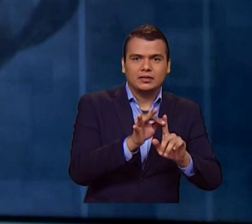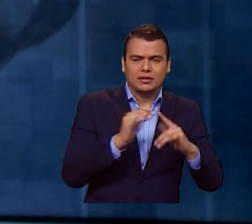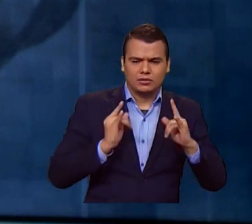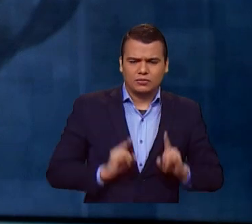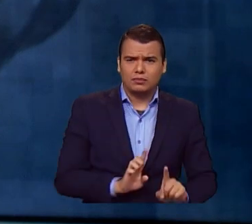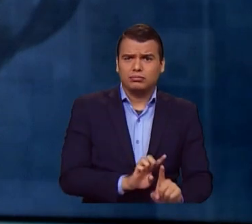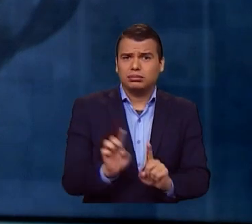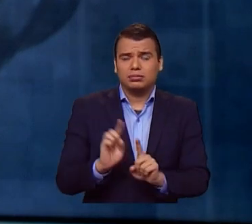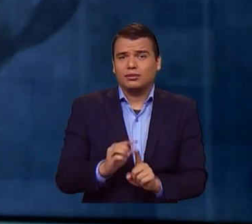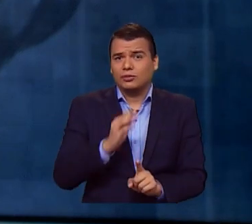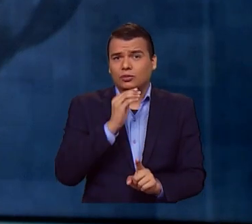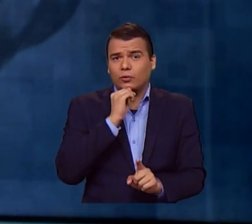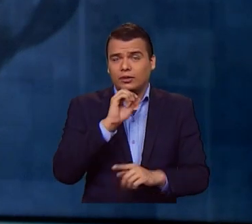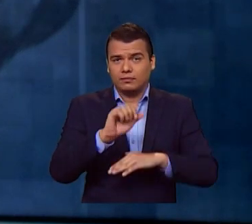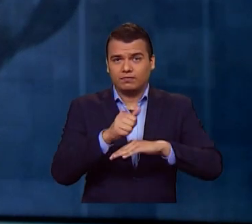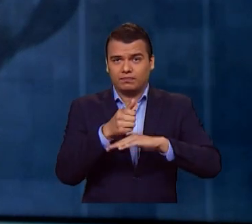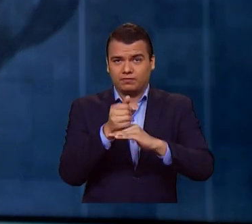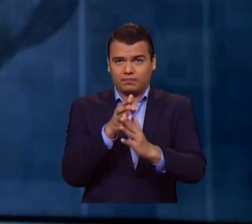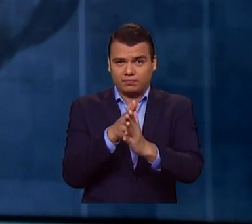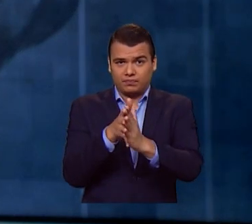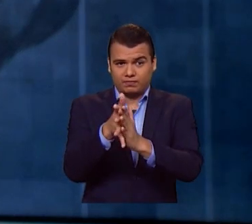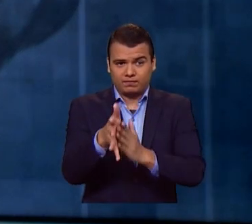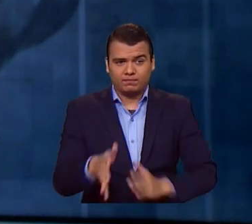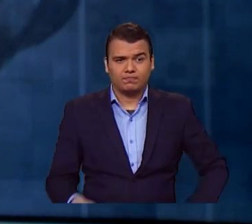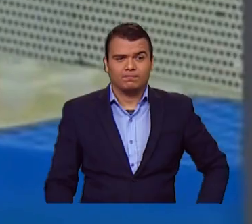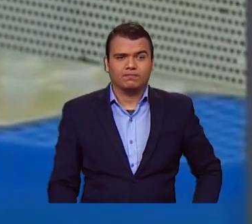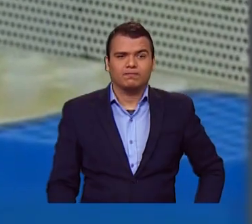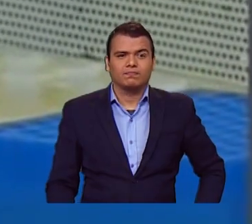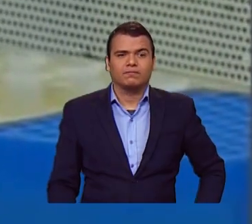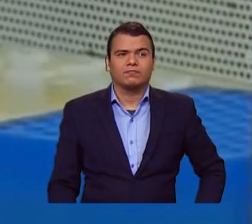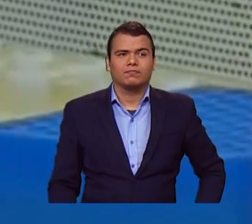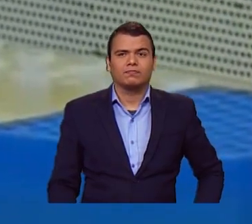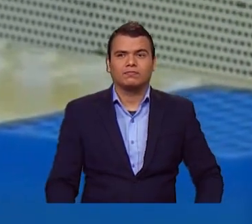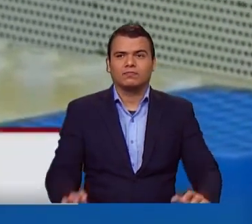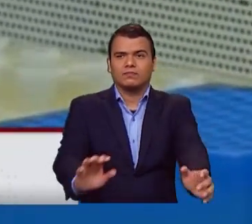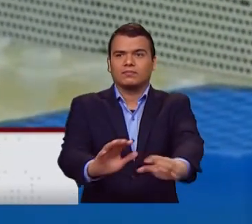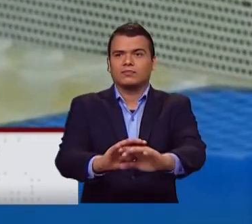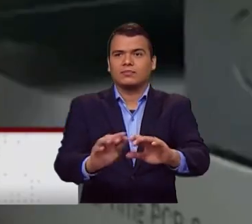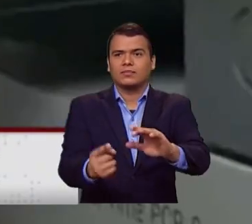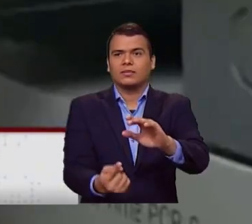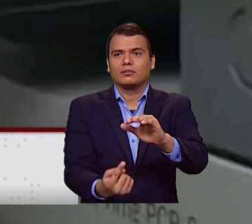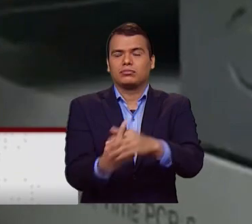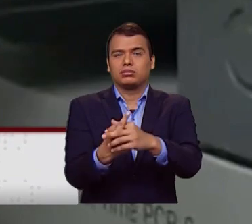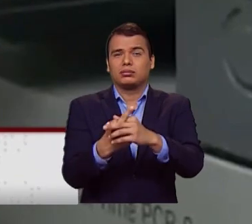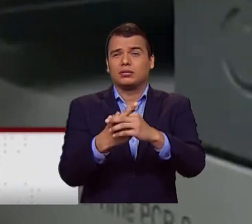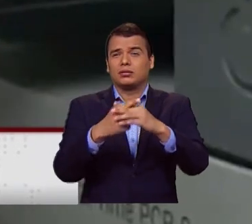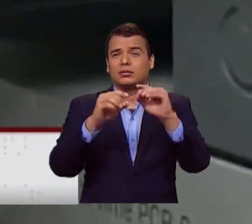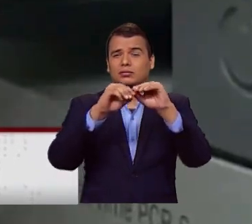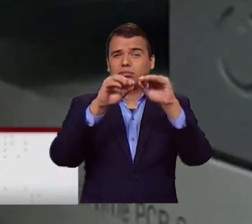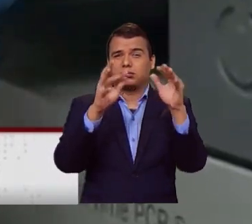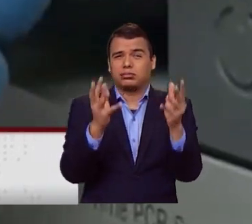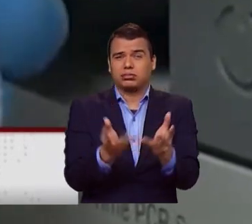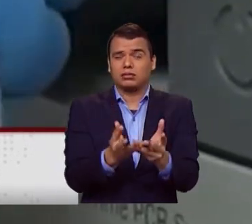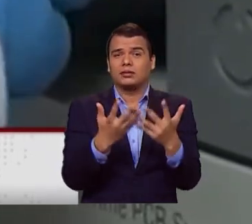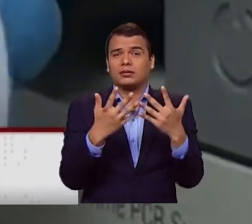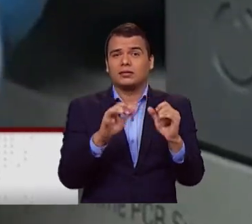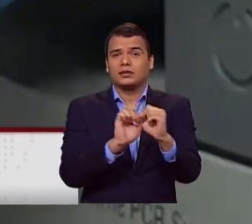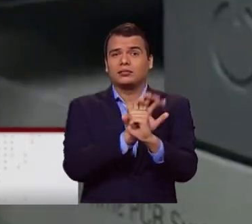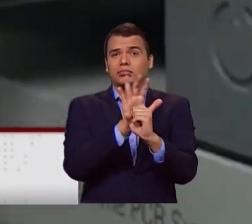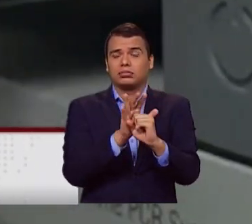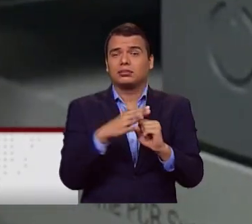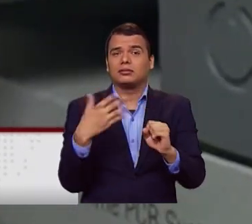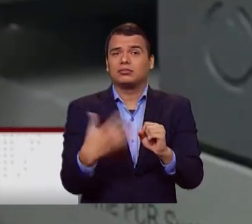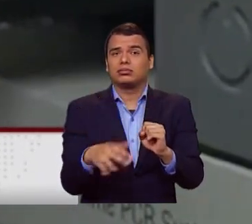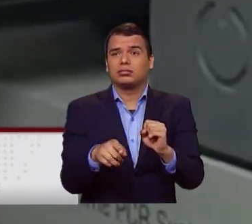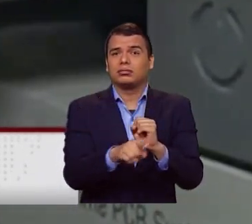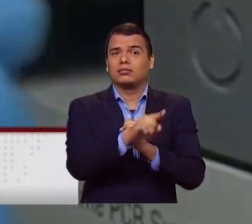es un informe de nuestro director Oscar López Noguera. La aparición del coronavirus, COVID-19 y su contingencia se ha convertido en una prueba de fuego